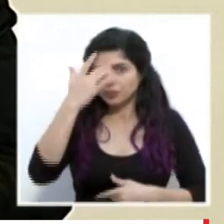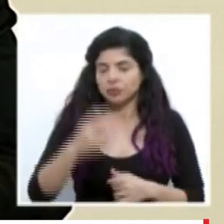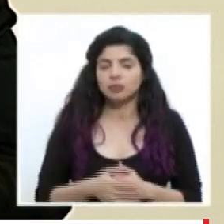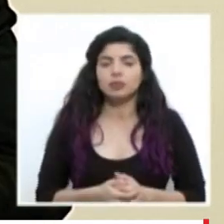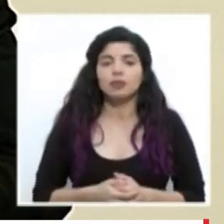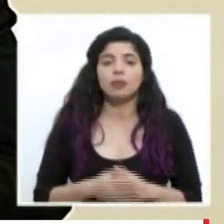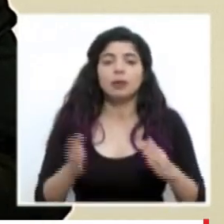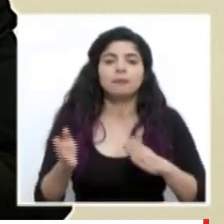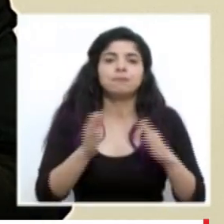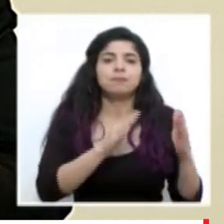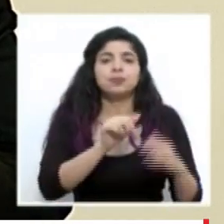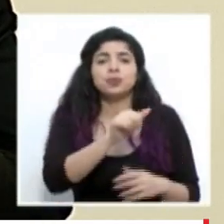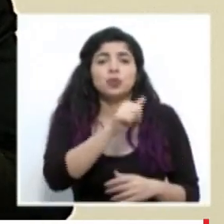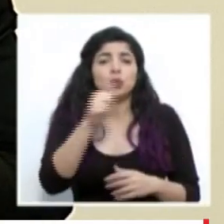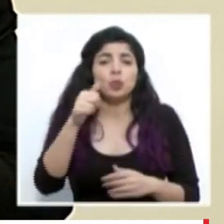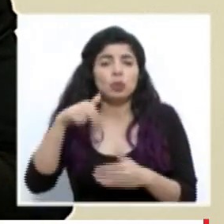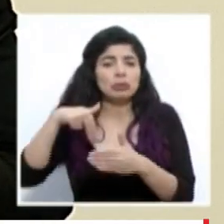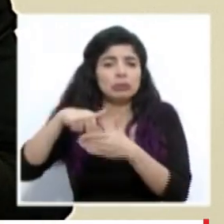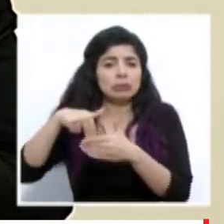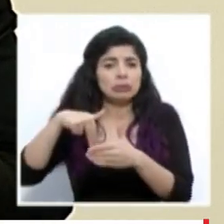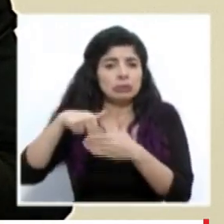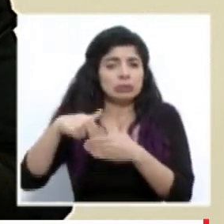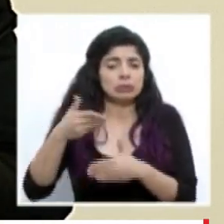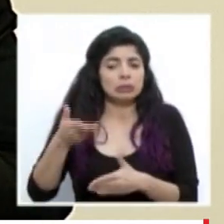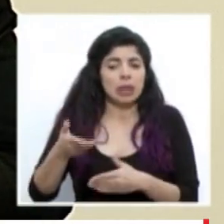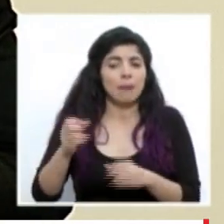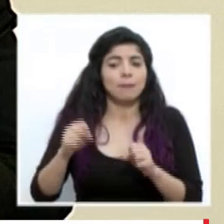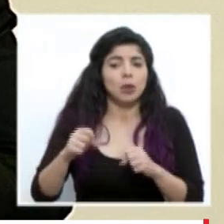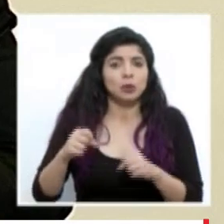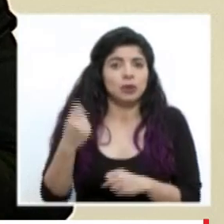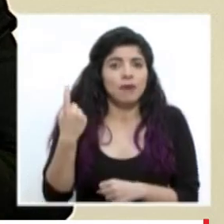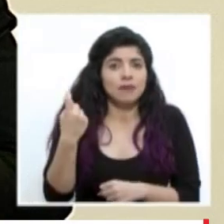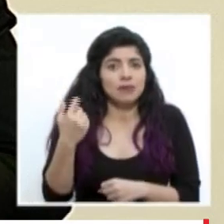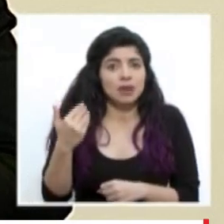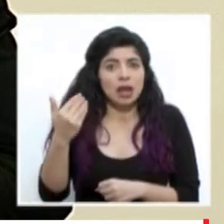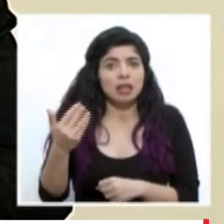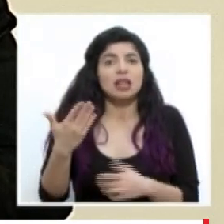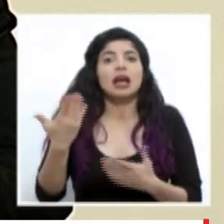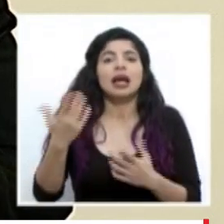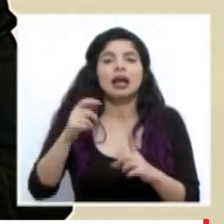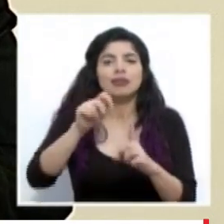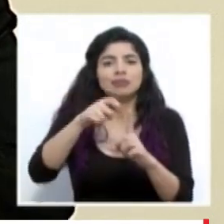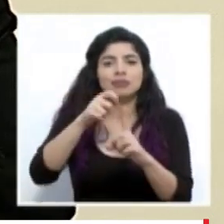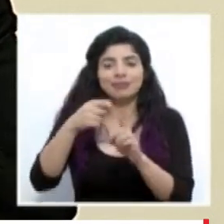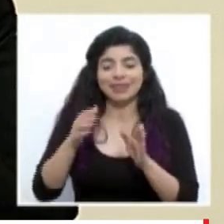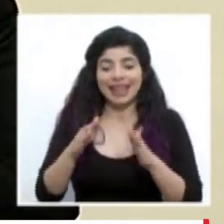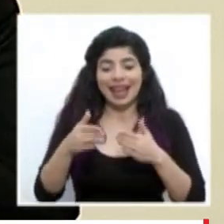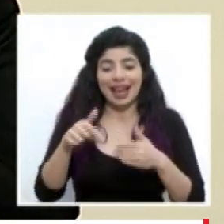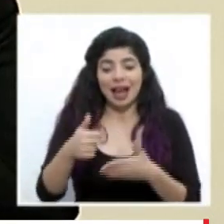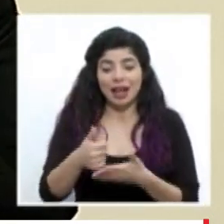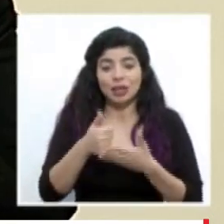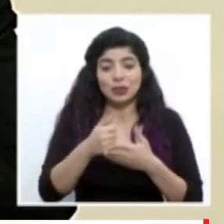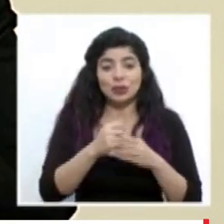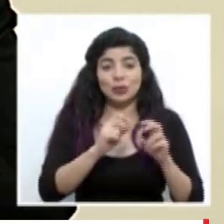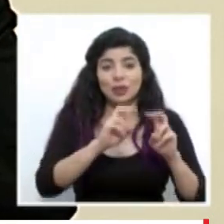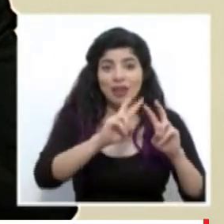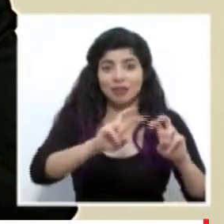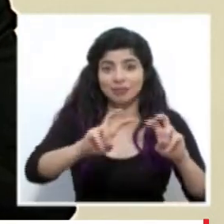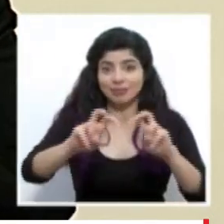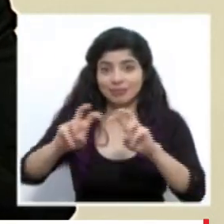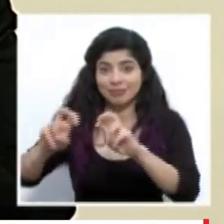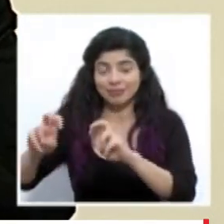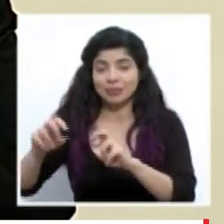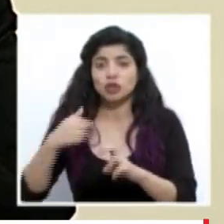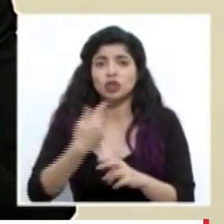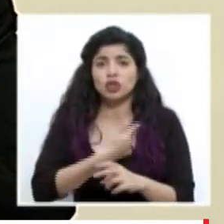otro cuello de botella o la otra cosa que podría faltar en algún momento son las pruebas diagnósticas. Nosotros nos hemos dado la tarea